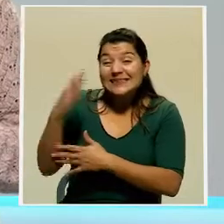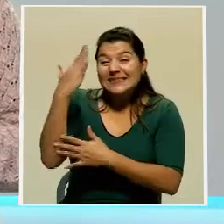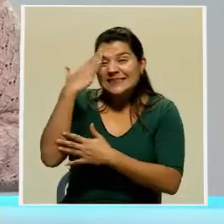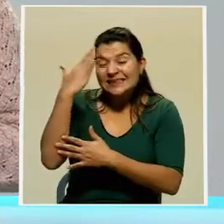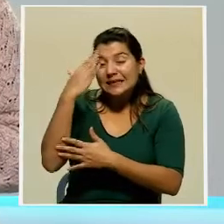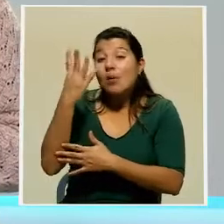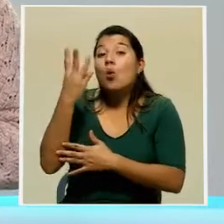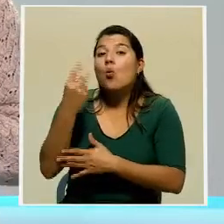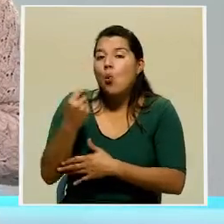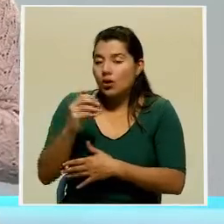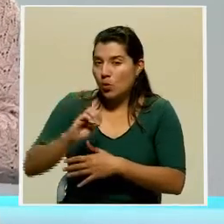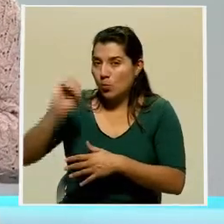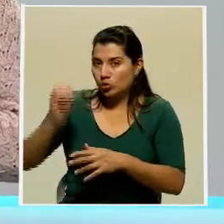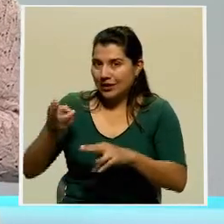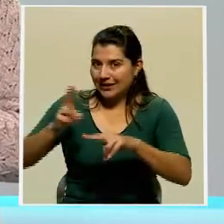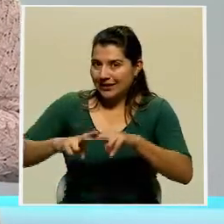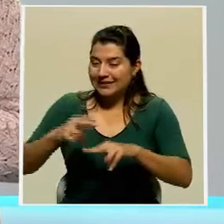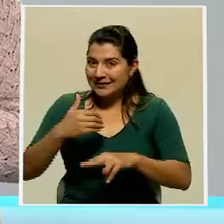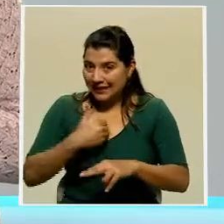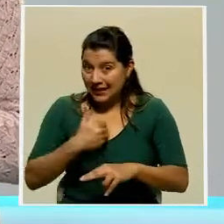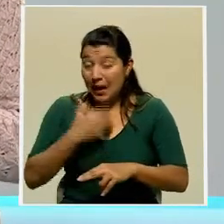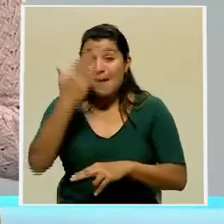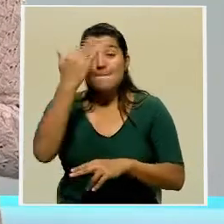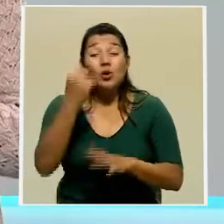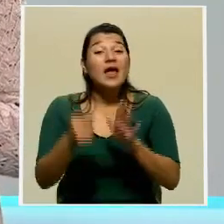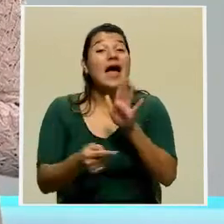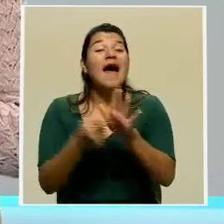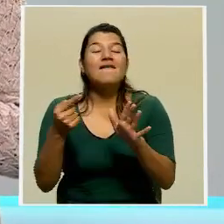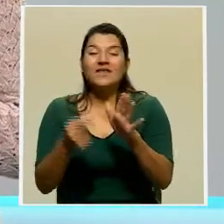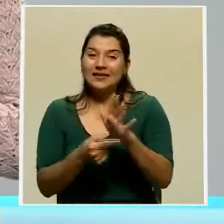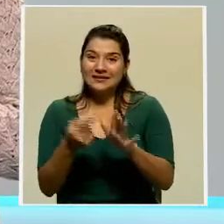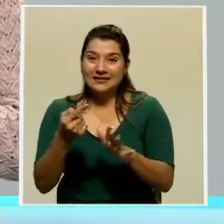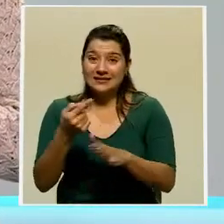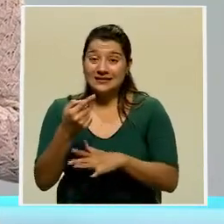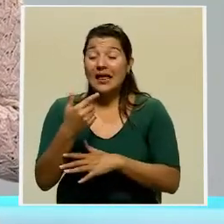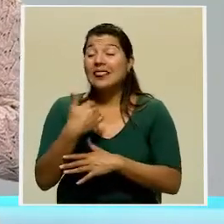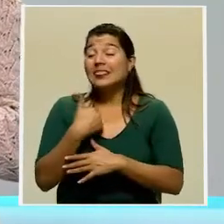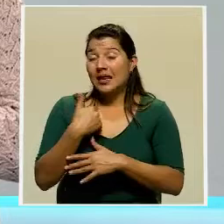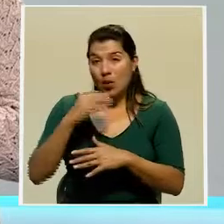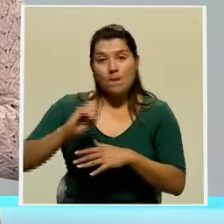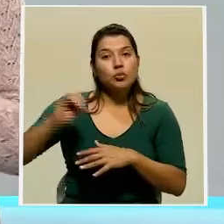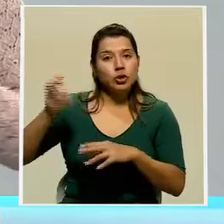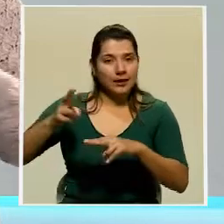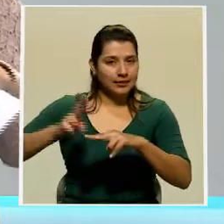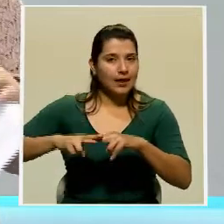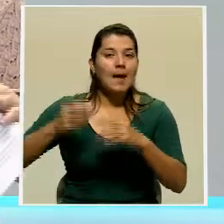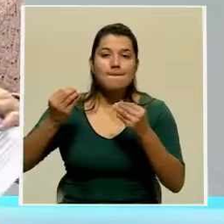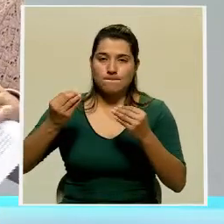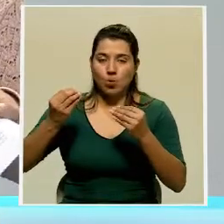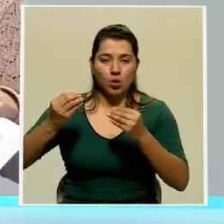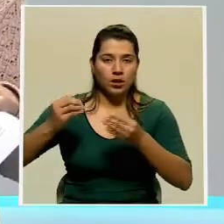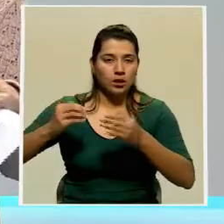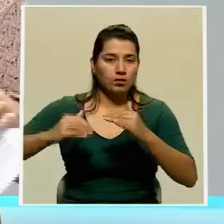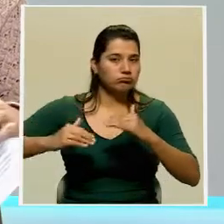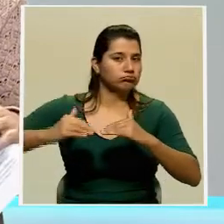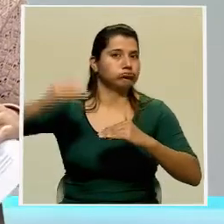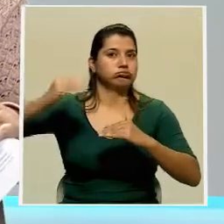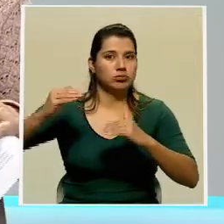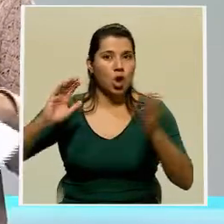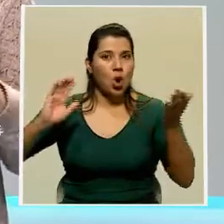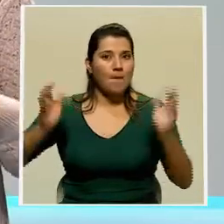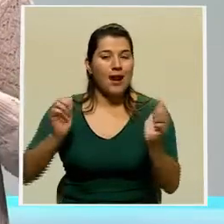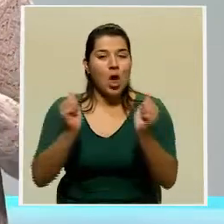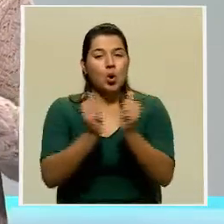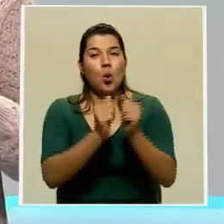cuántos son los intereses. Por lo general tiene una alta tasa de interés en comparación a otros